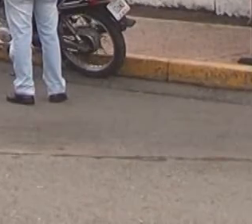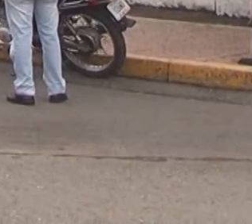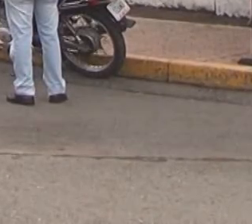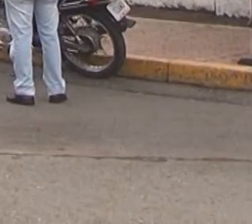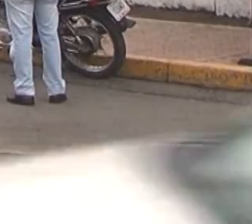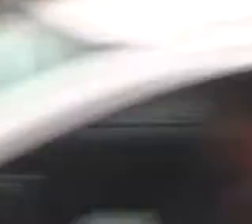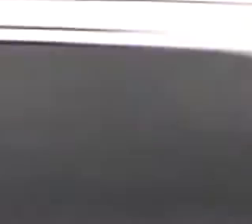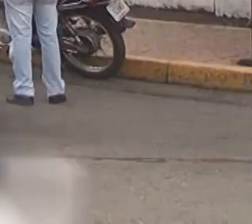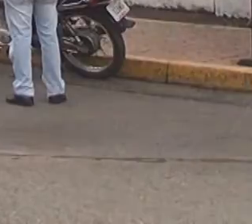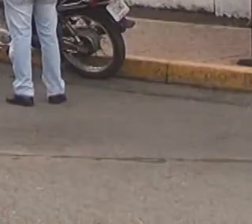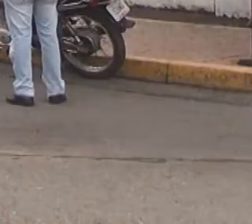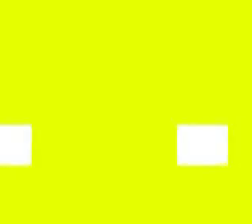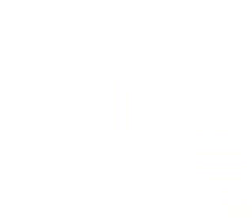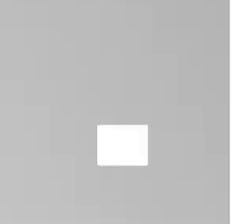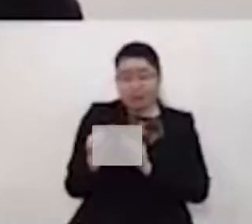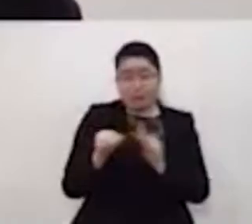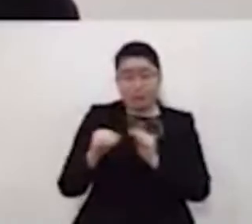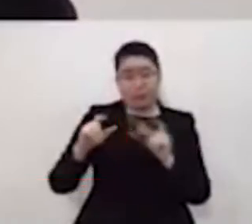por COVID-19.